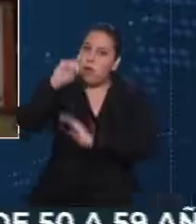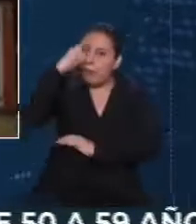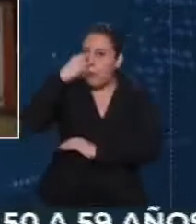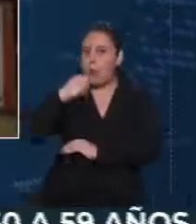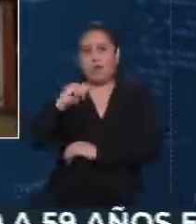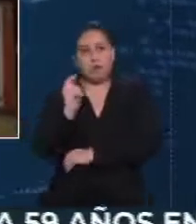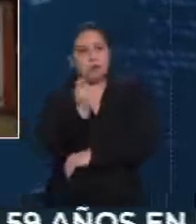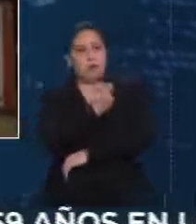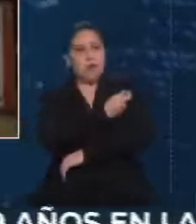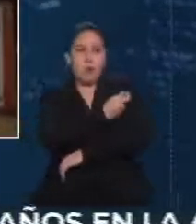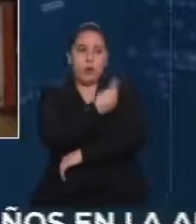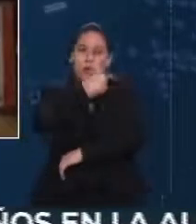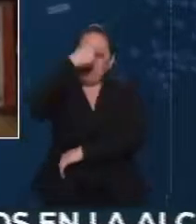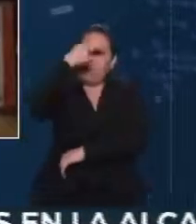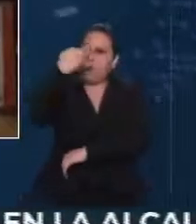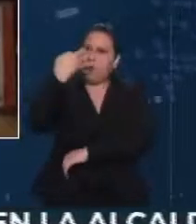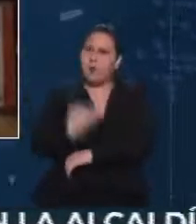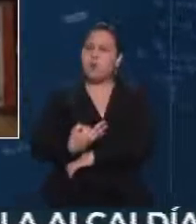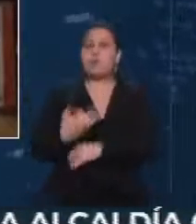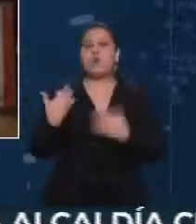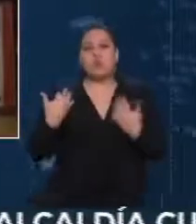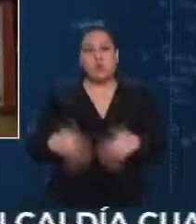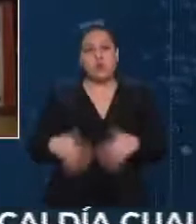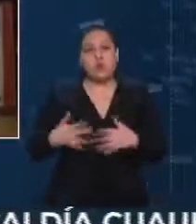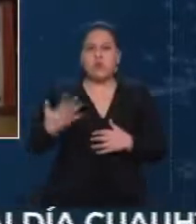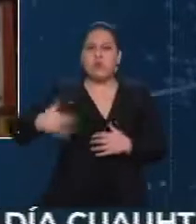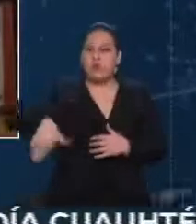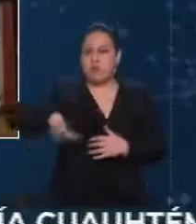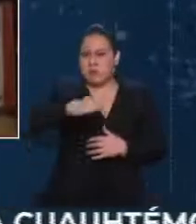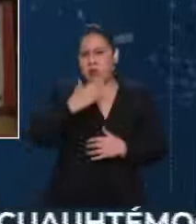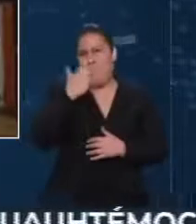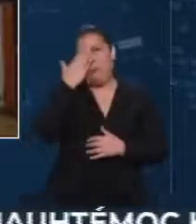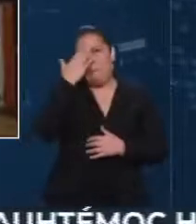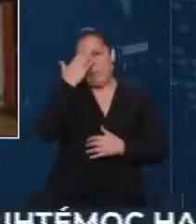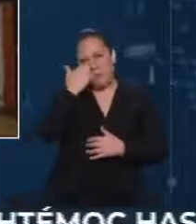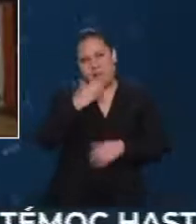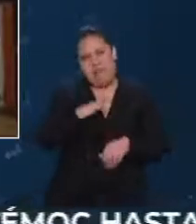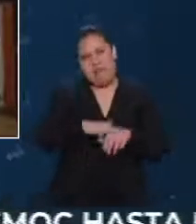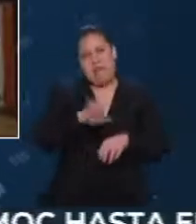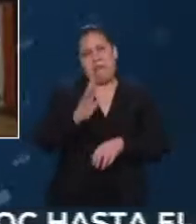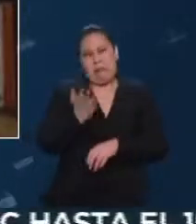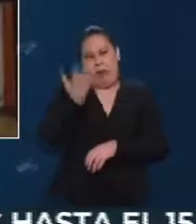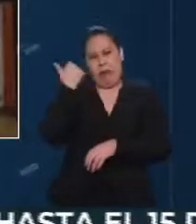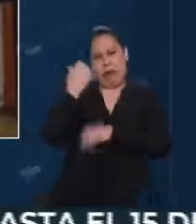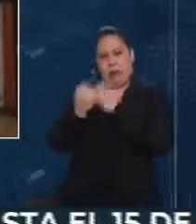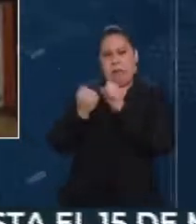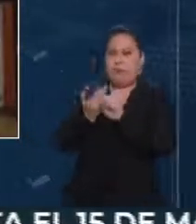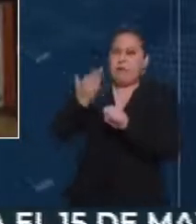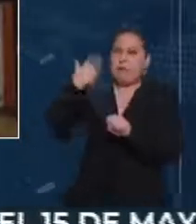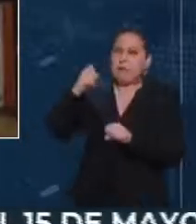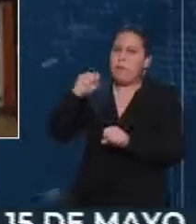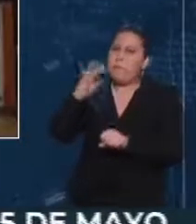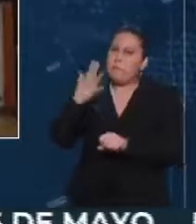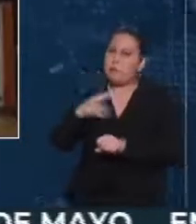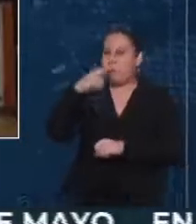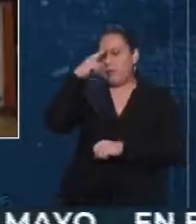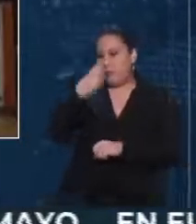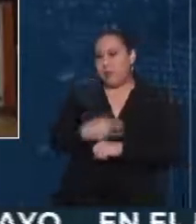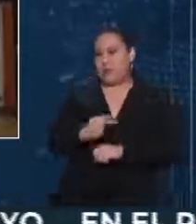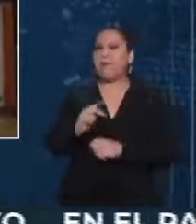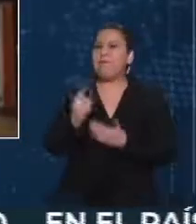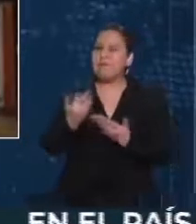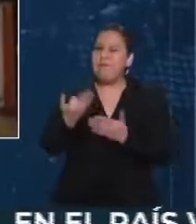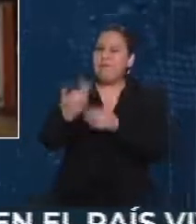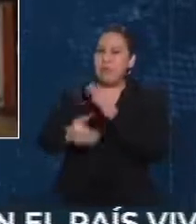durante muchos años, si no es que décadas, pues tuvimos muy malos resultados, ¿no? El modelo de innovación y de ciencia pues la verdad no entregó